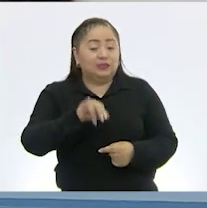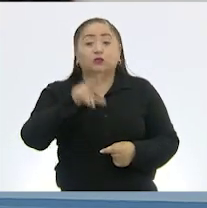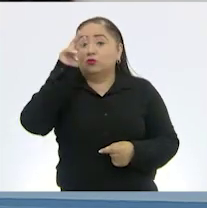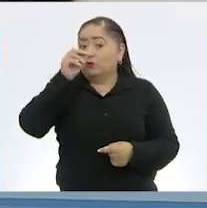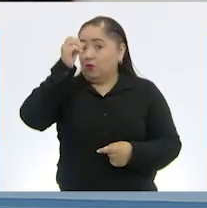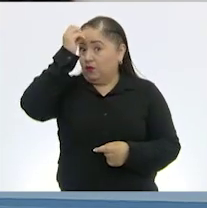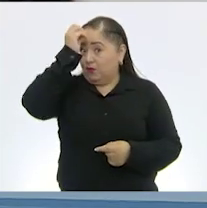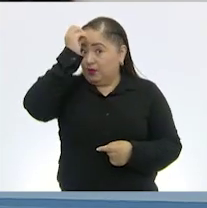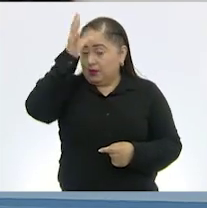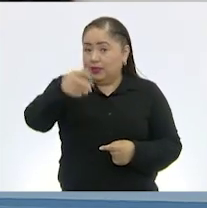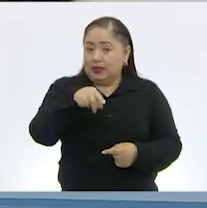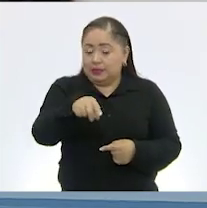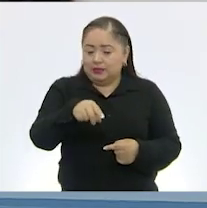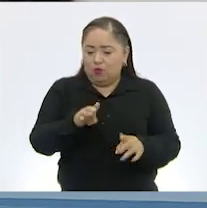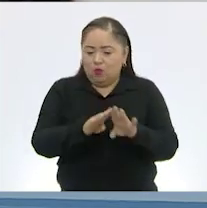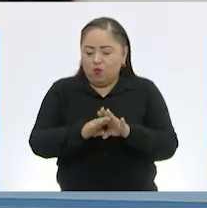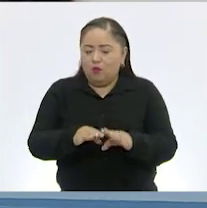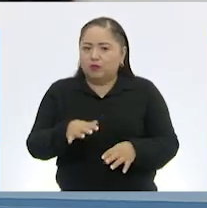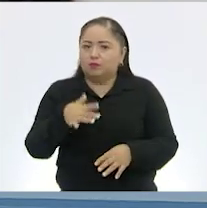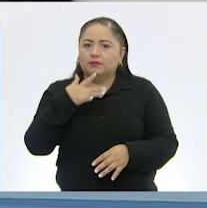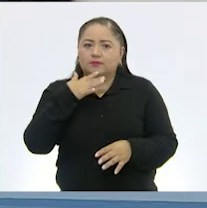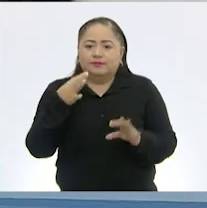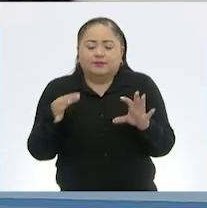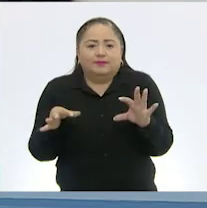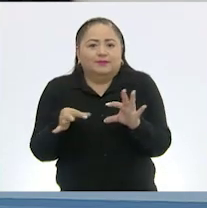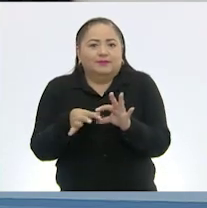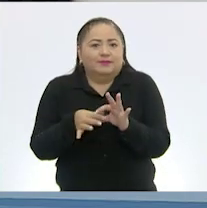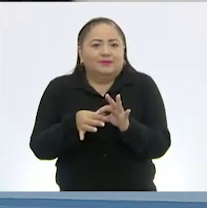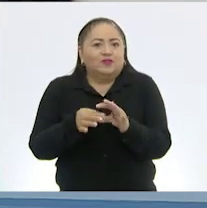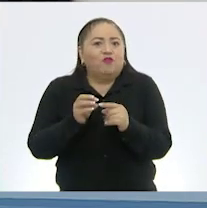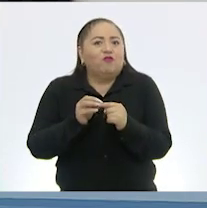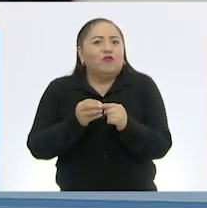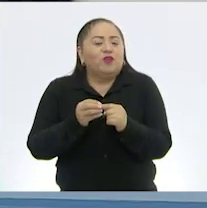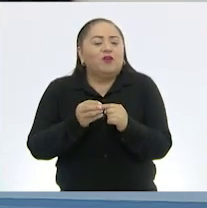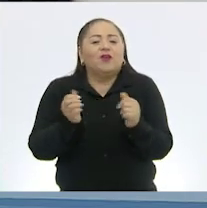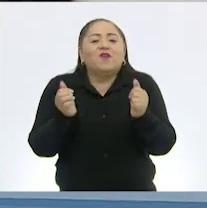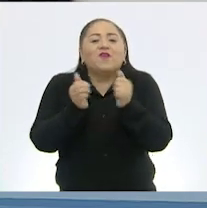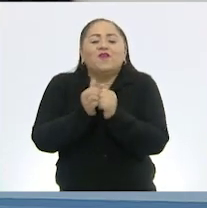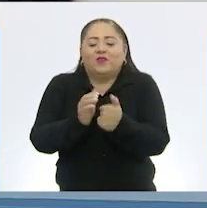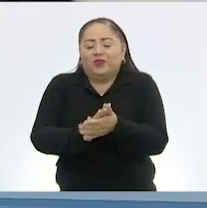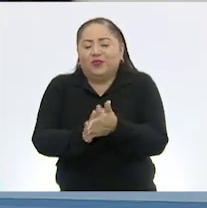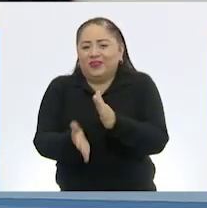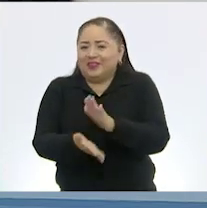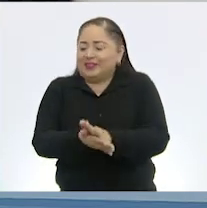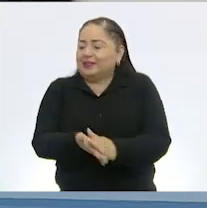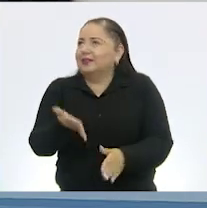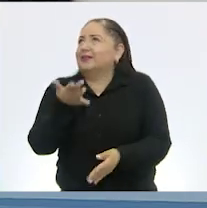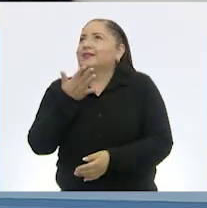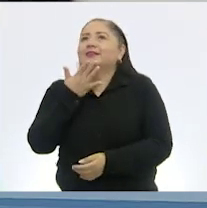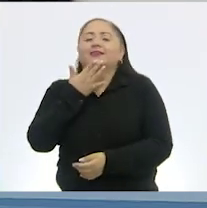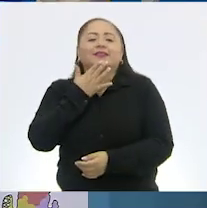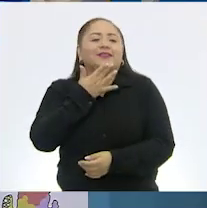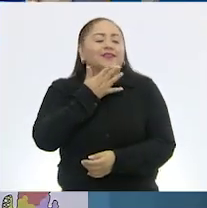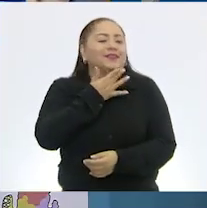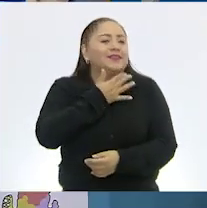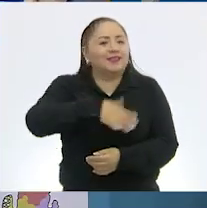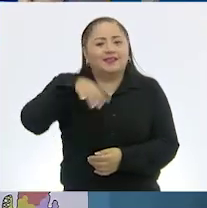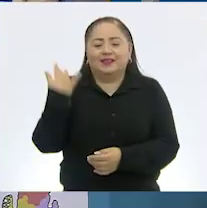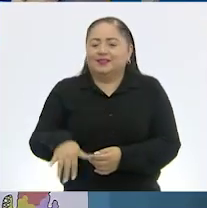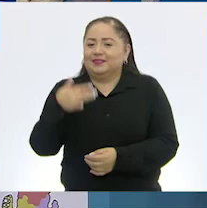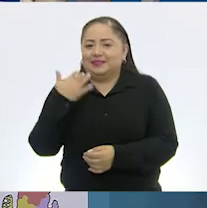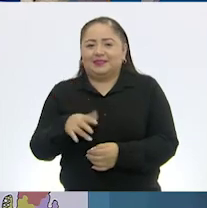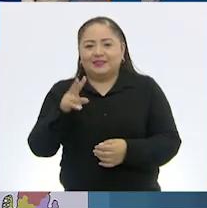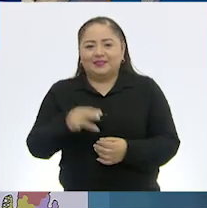olviden de esa unión estelar. Frijolitos con tortilla. ¡Uy, una